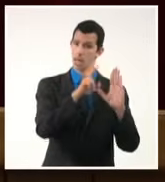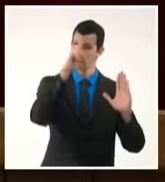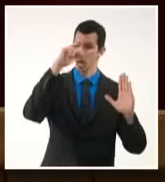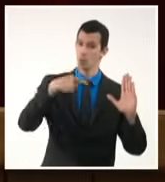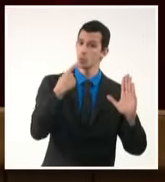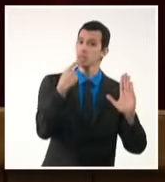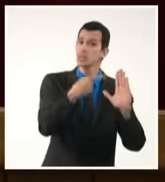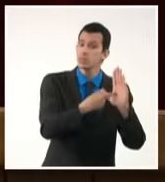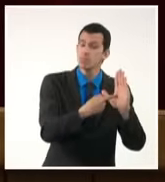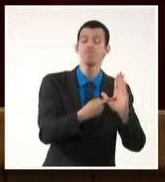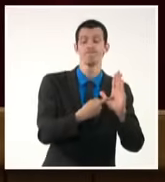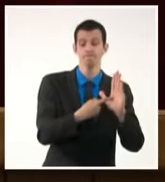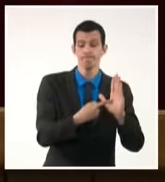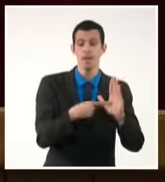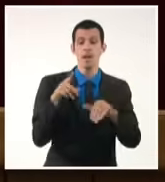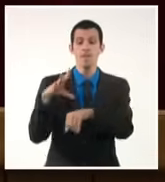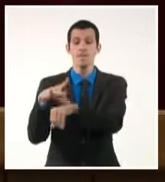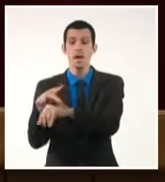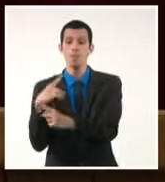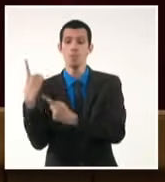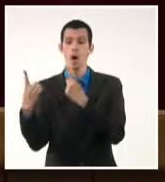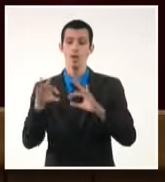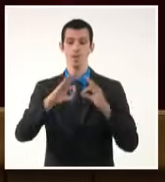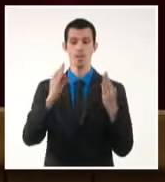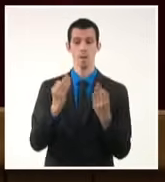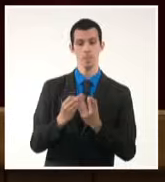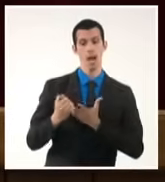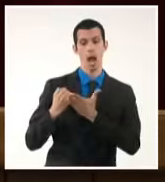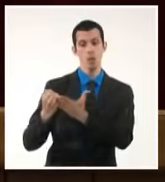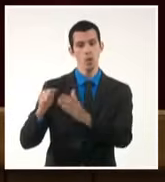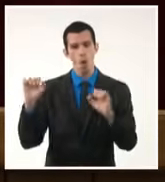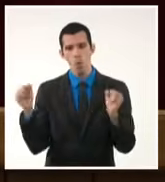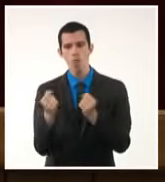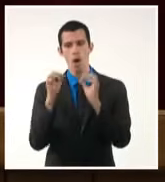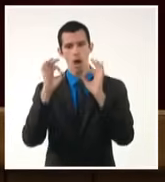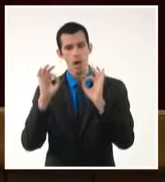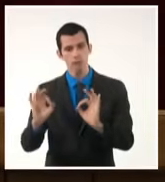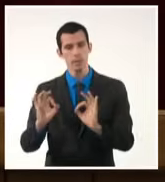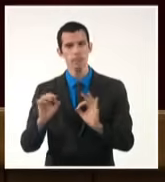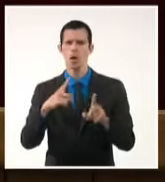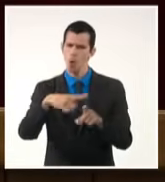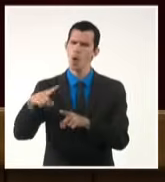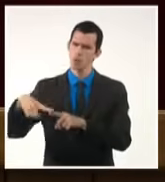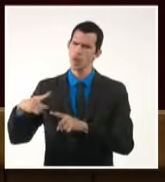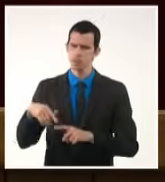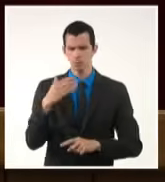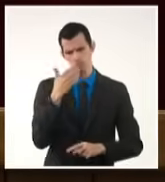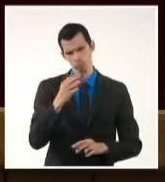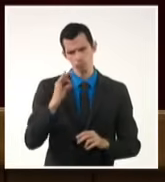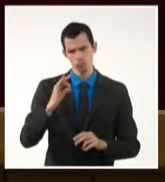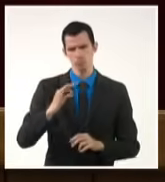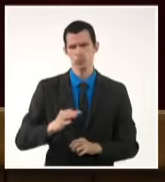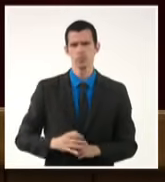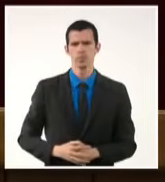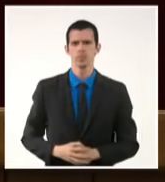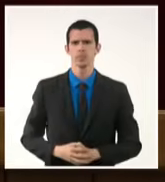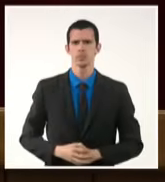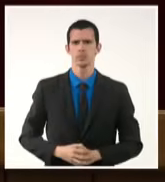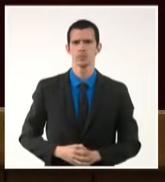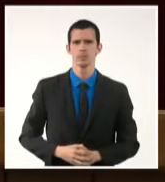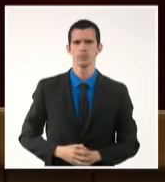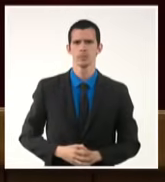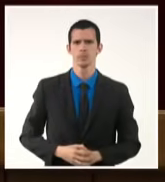familias en el disfrute de esos derechos fundamentales. Ha sido aprobada además y por primera vez